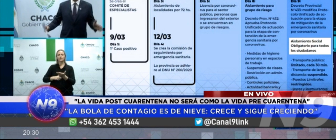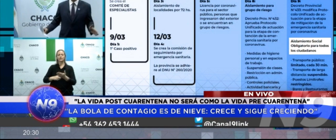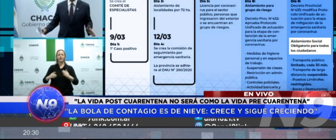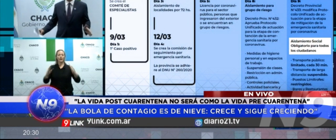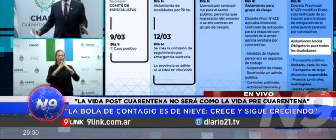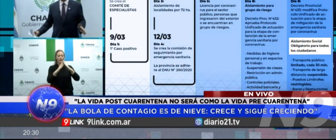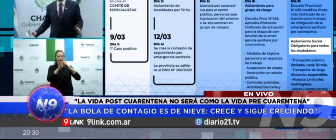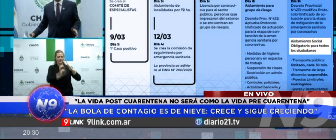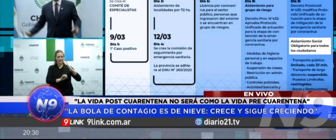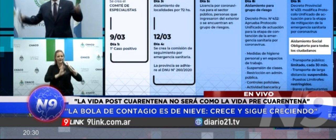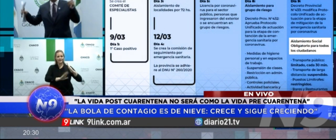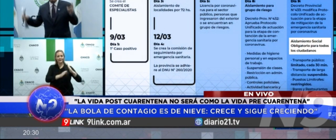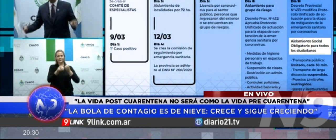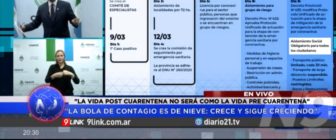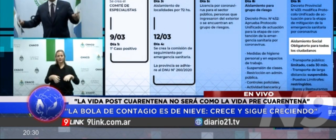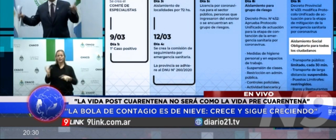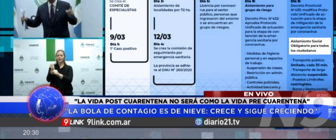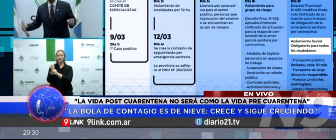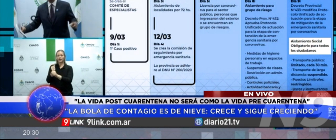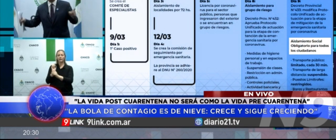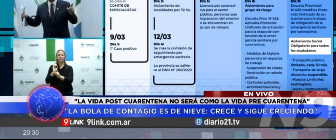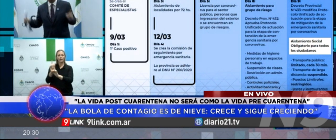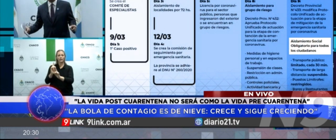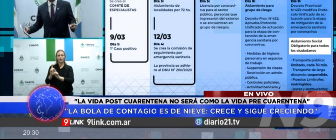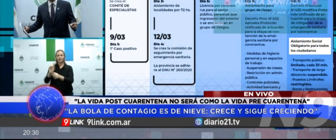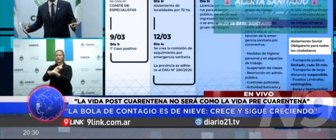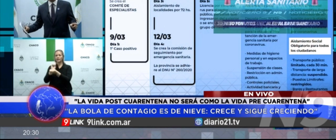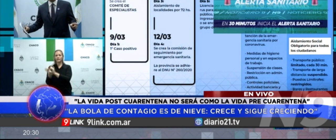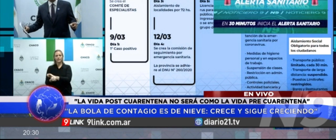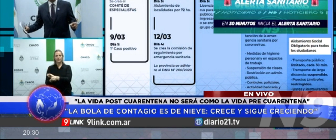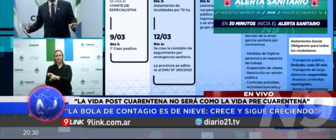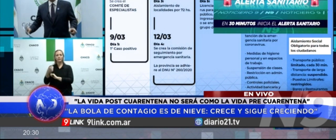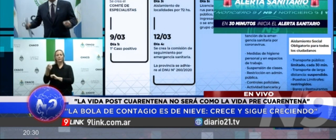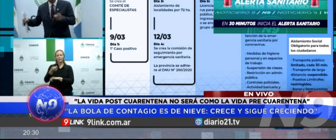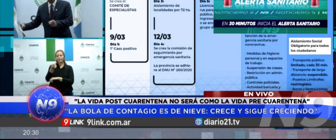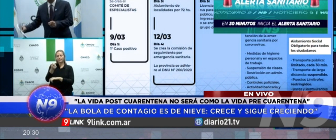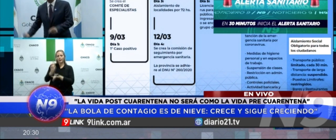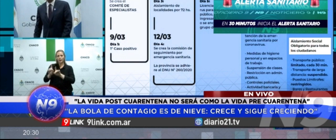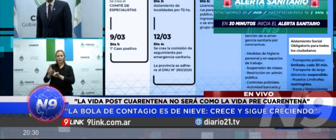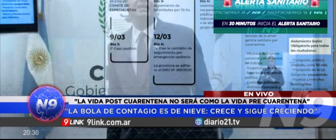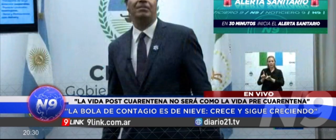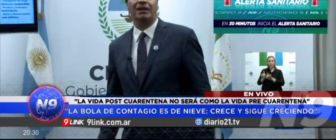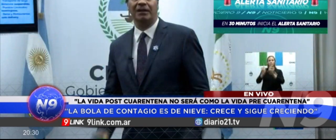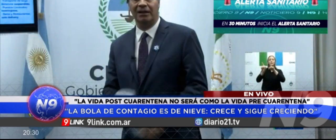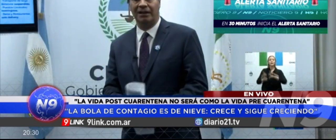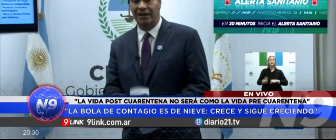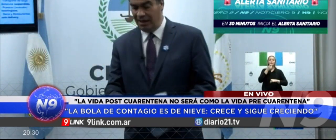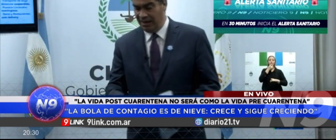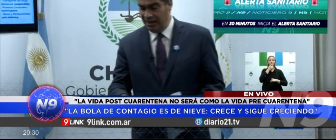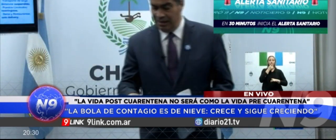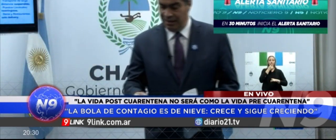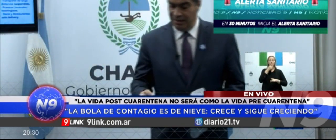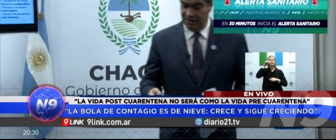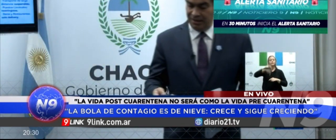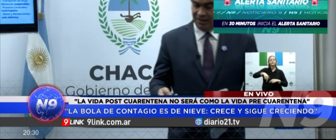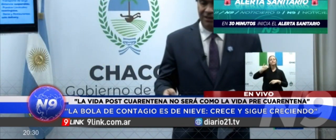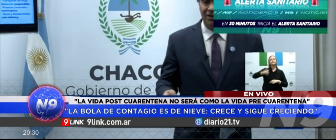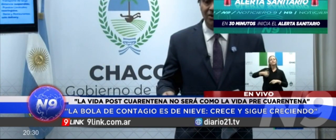decretamos el aislamiento social antes que la Nación Argentina y empezó a regir a partir del día